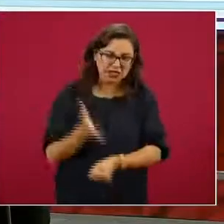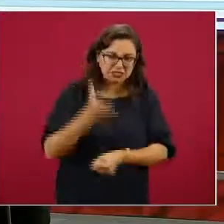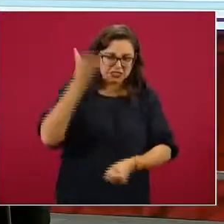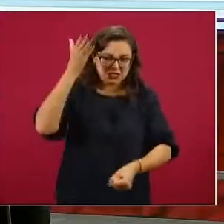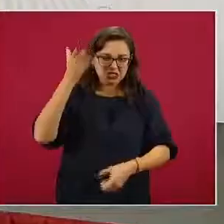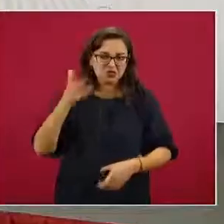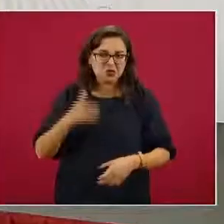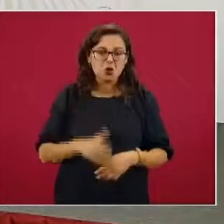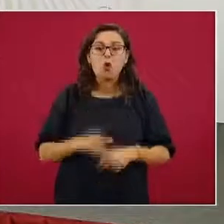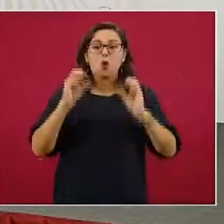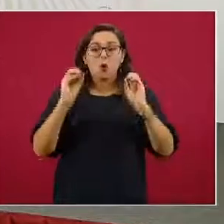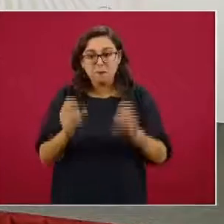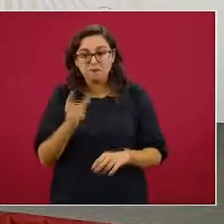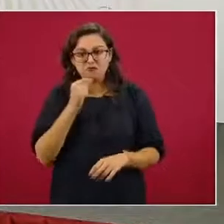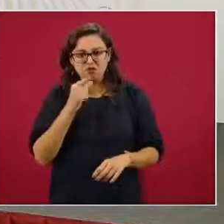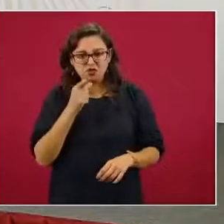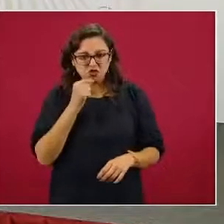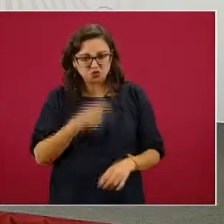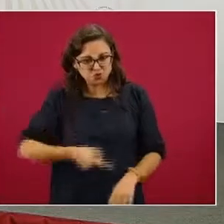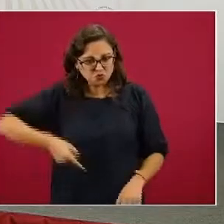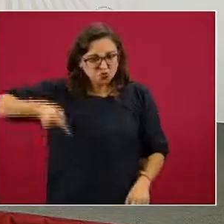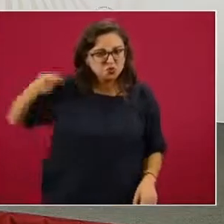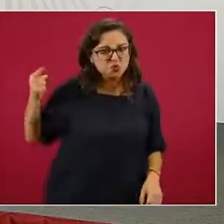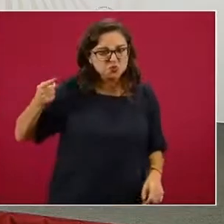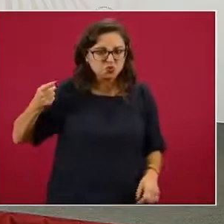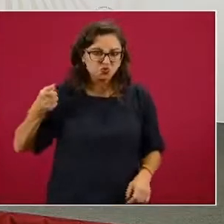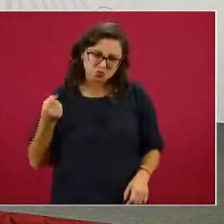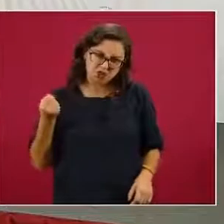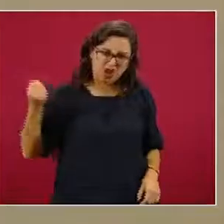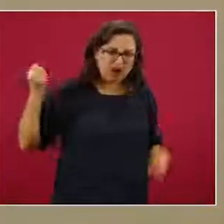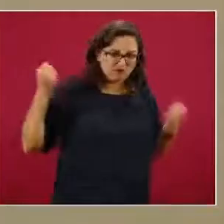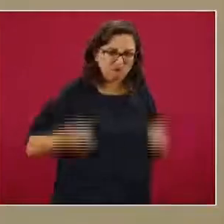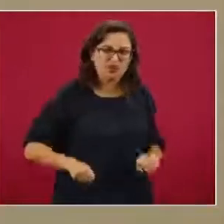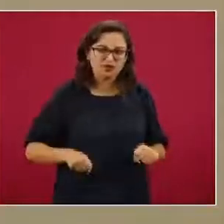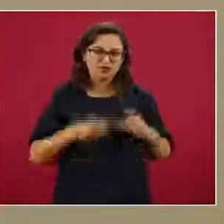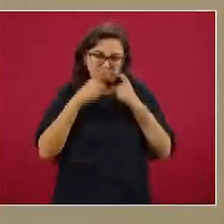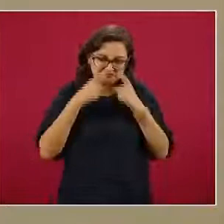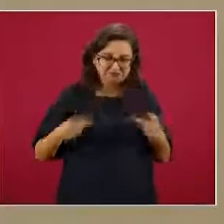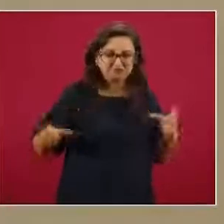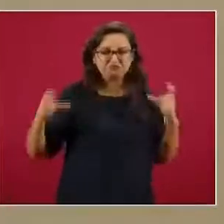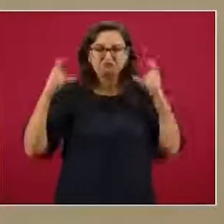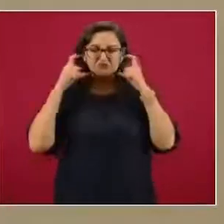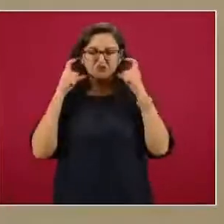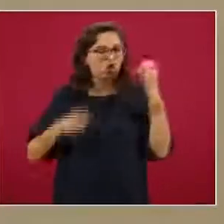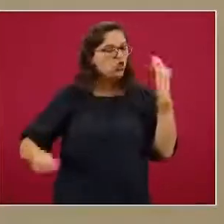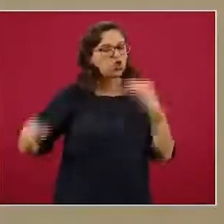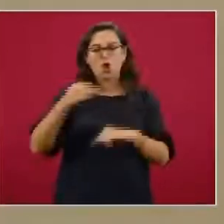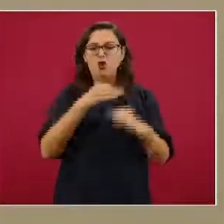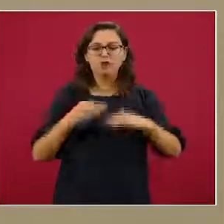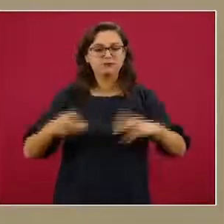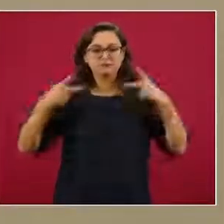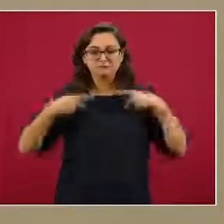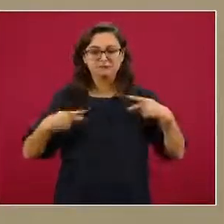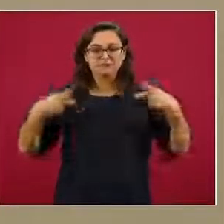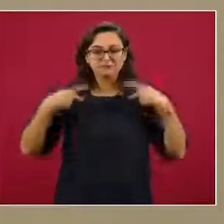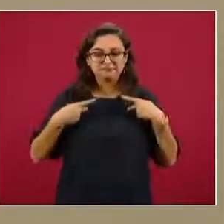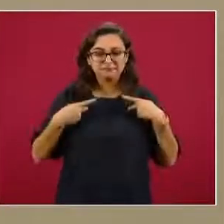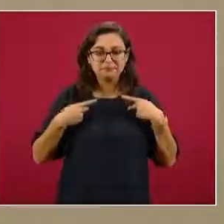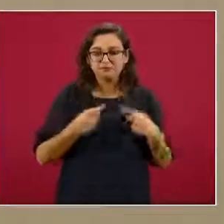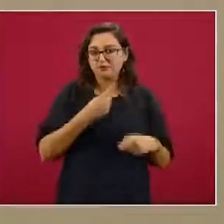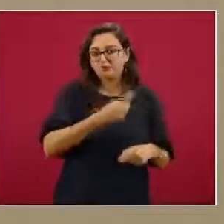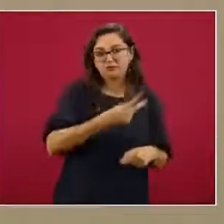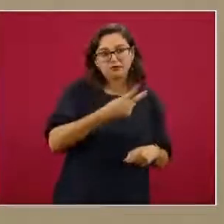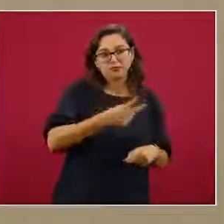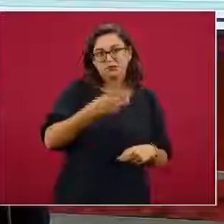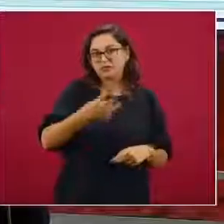una coerción reforzada por el uso de la fuerza pública, impóngase que las personas, 1, 2,